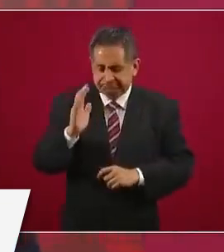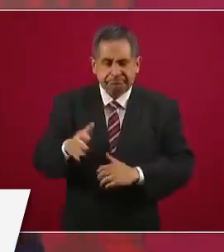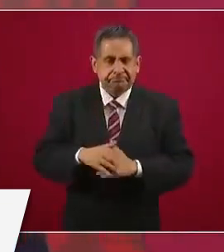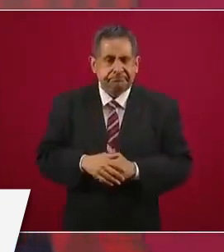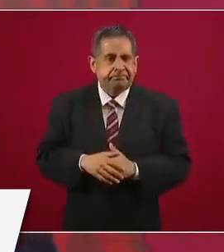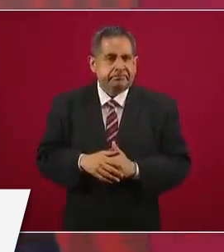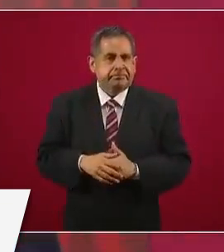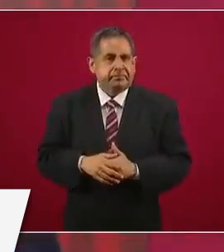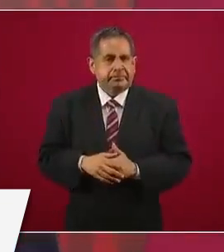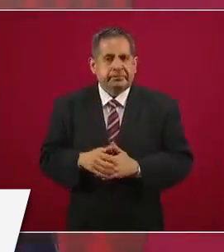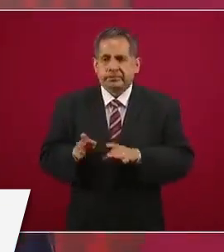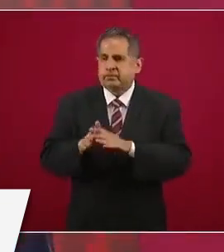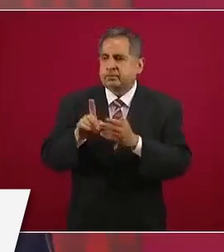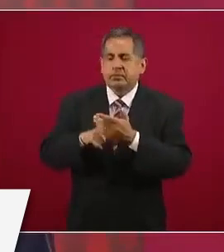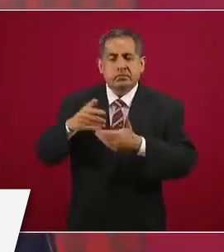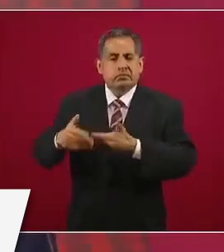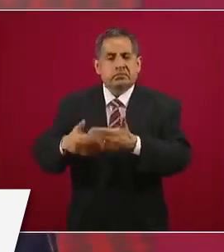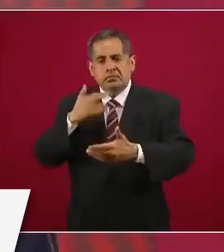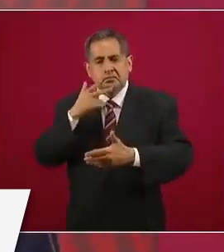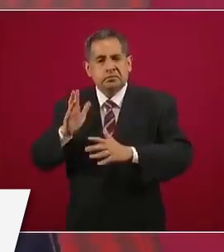¿Cómo?